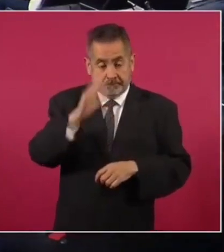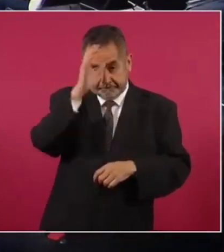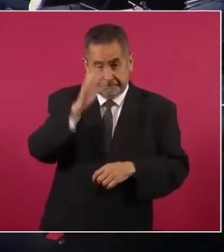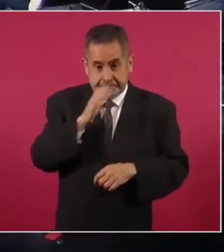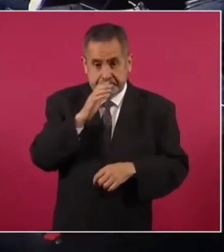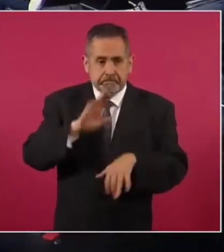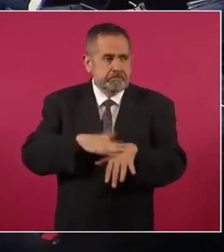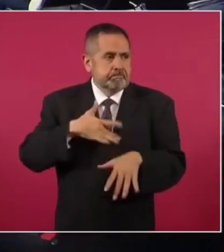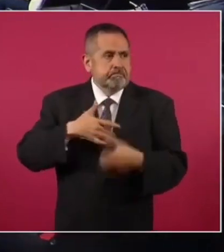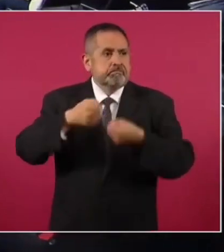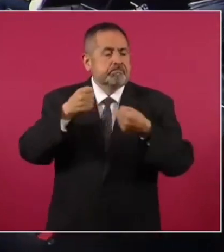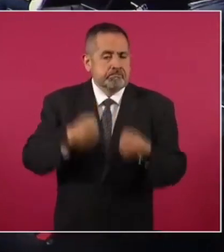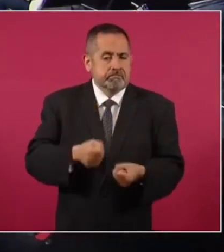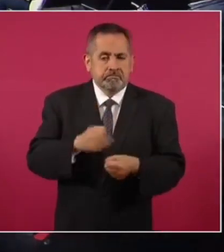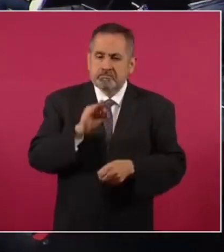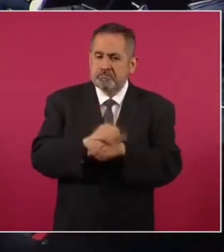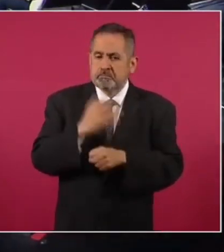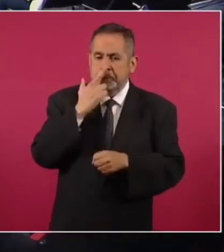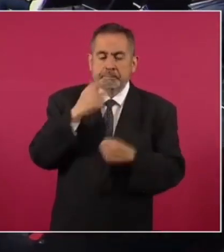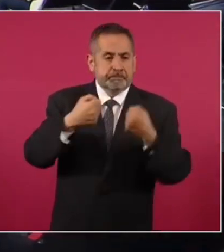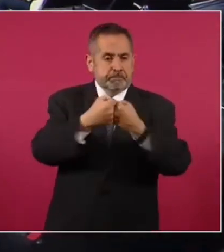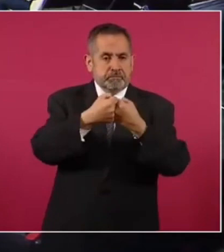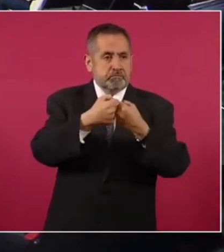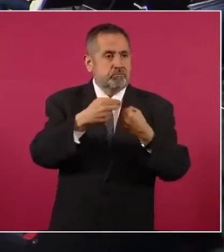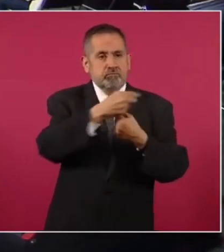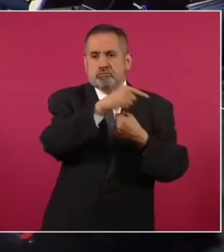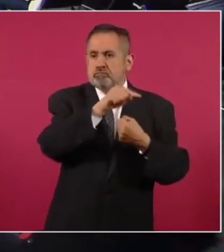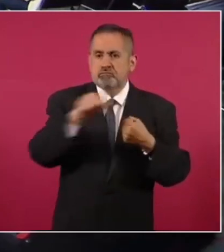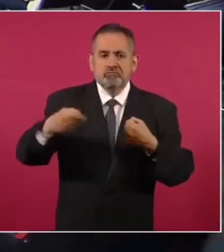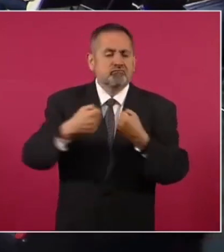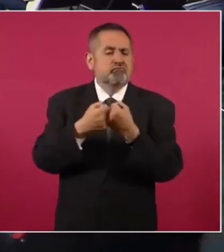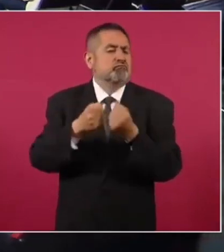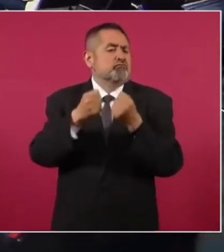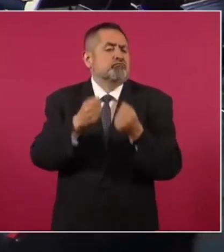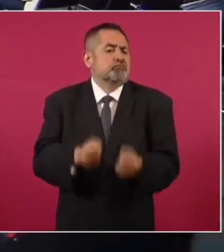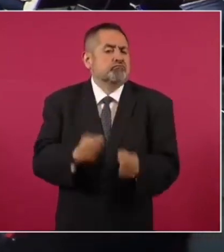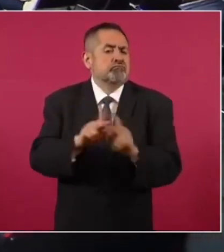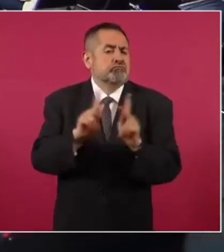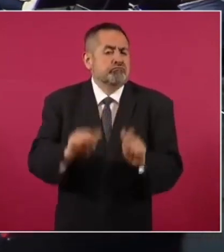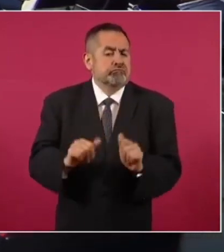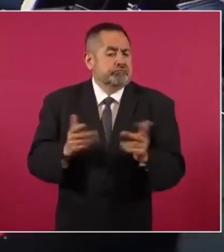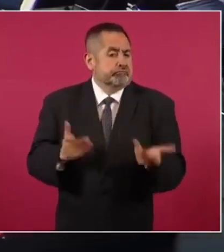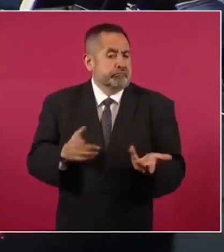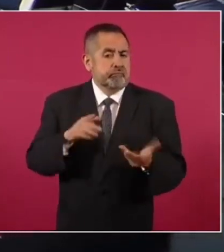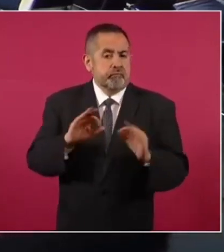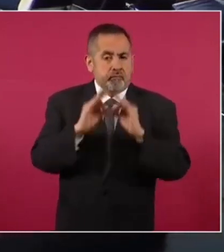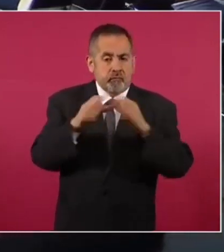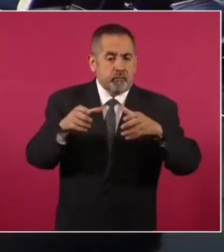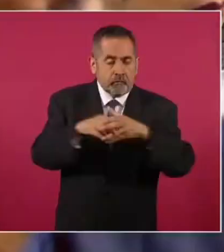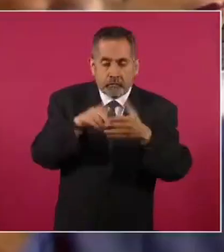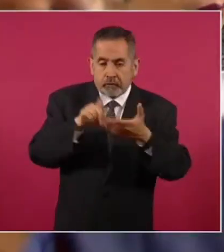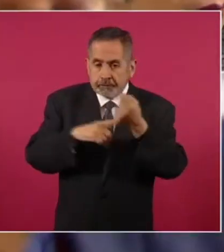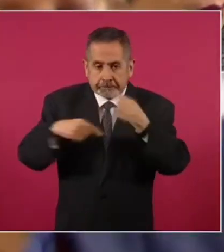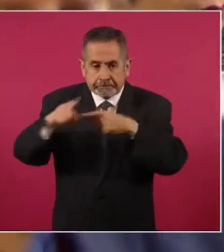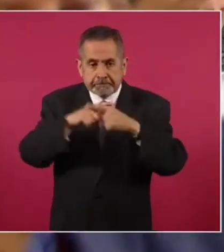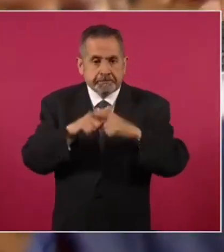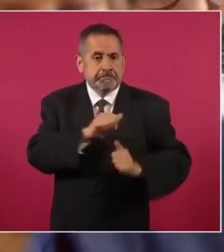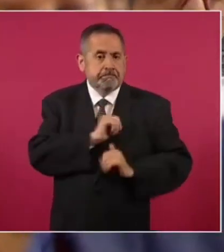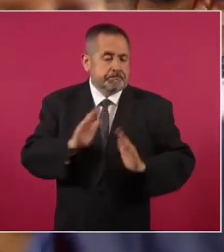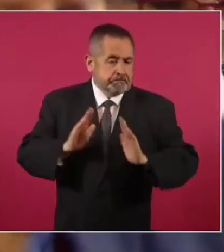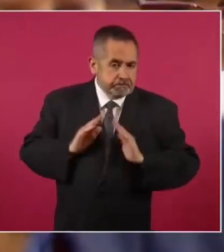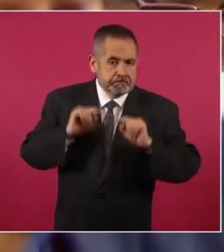pues uno de los más seguros o el más seguro de la frontera norte. En el modelo de seguridad de Coahuila, pues bueno, la cooperación entre el